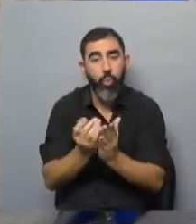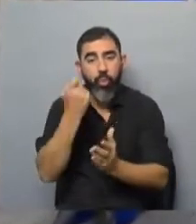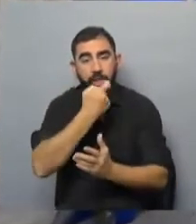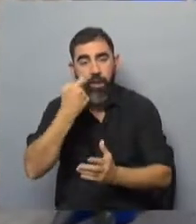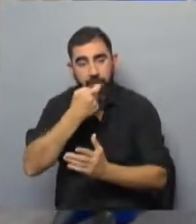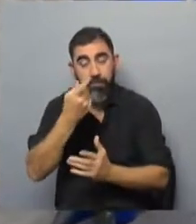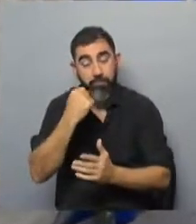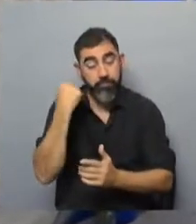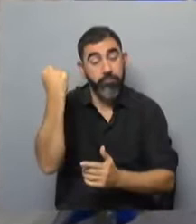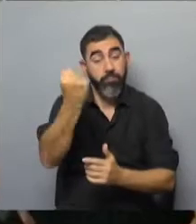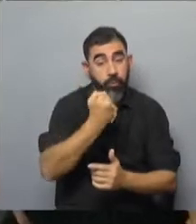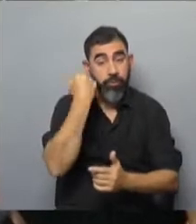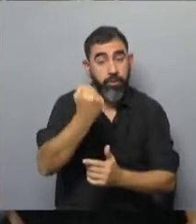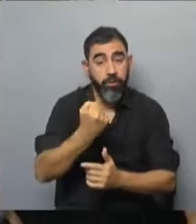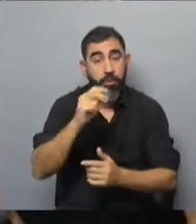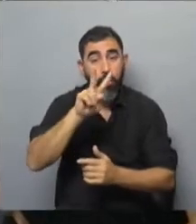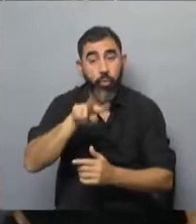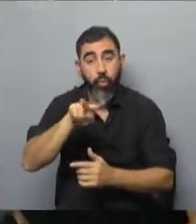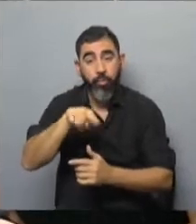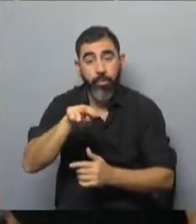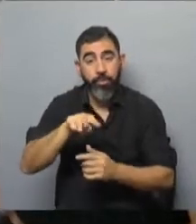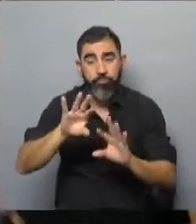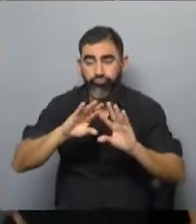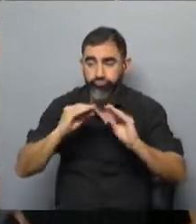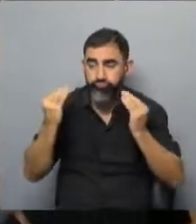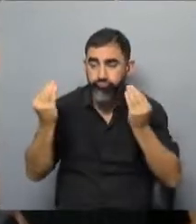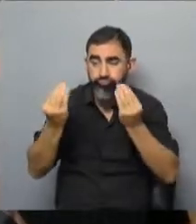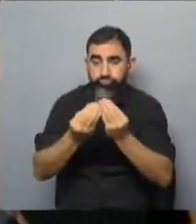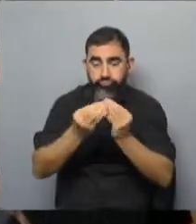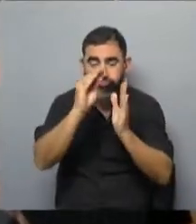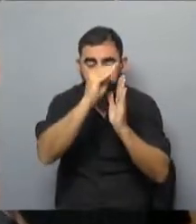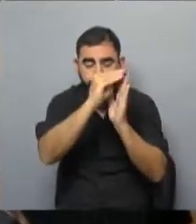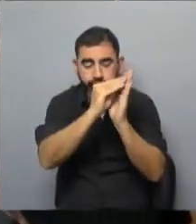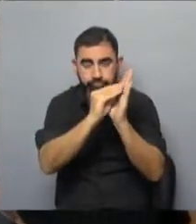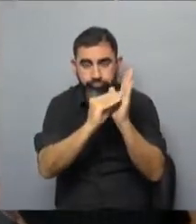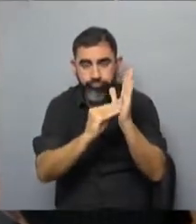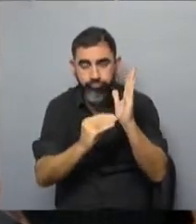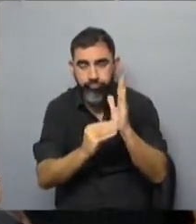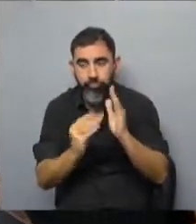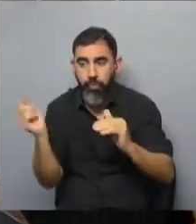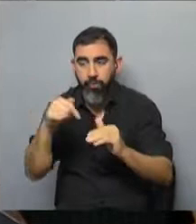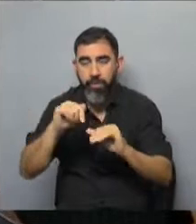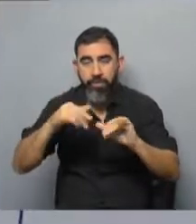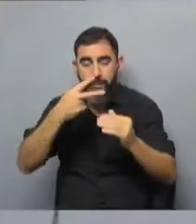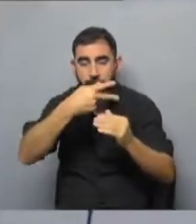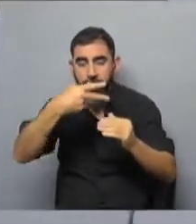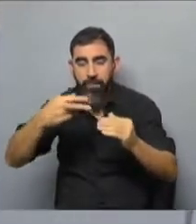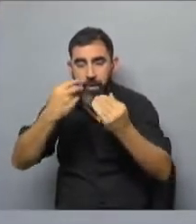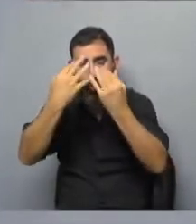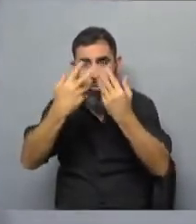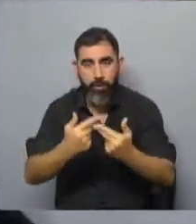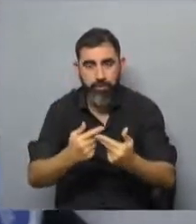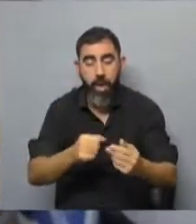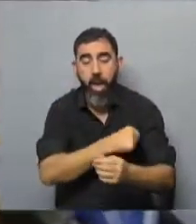muy importante que en estos 2 meses acumulemos relevamiento para que cuando vengan, vengan planificados. Hasta